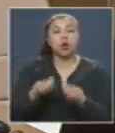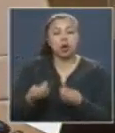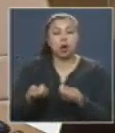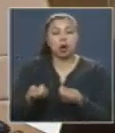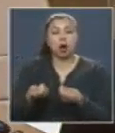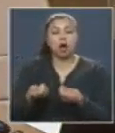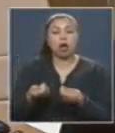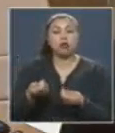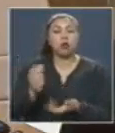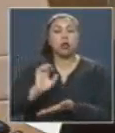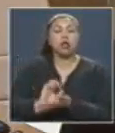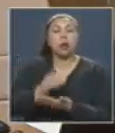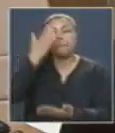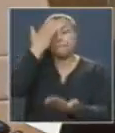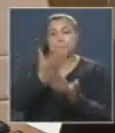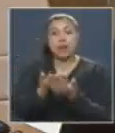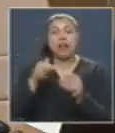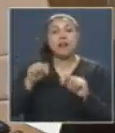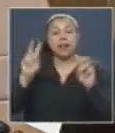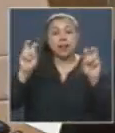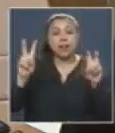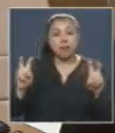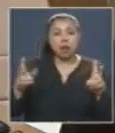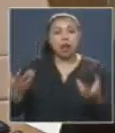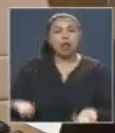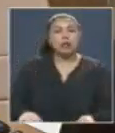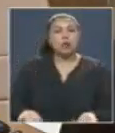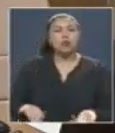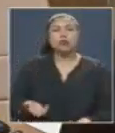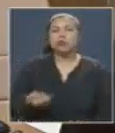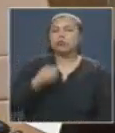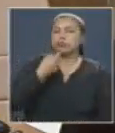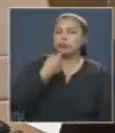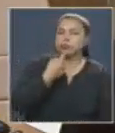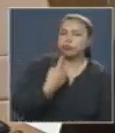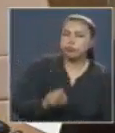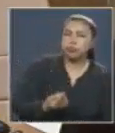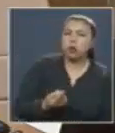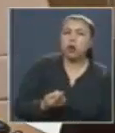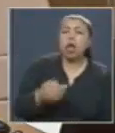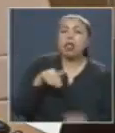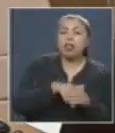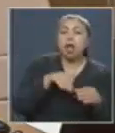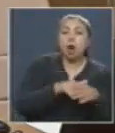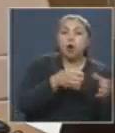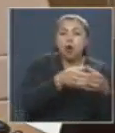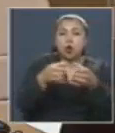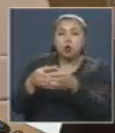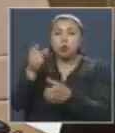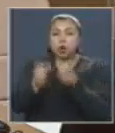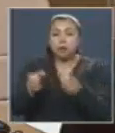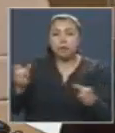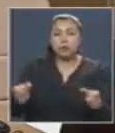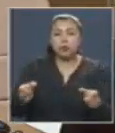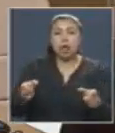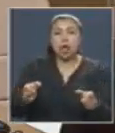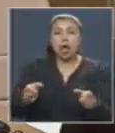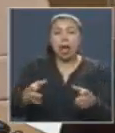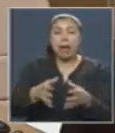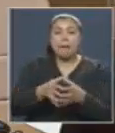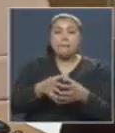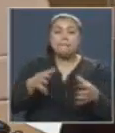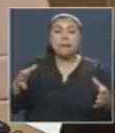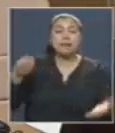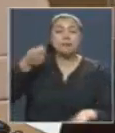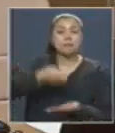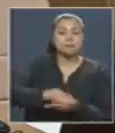de enfrentar este tema, y un consejo de ahorro colectivo que se dedicara a maximizar la rentabilidad